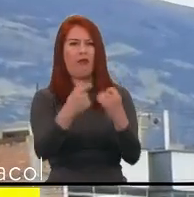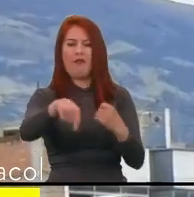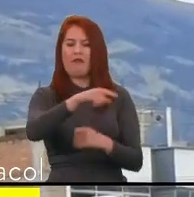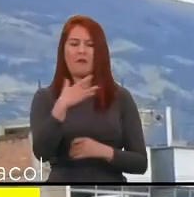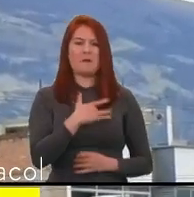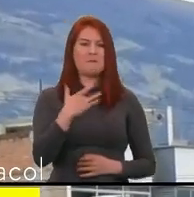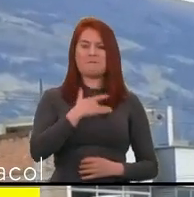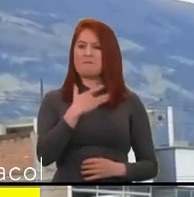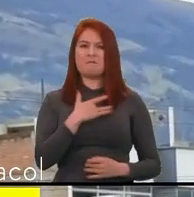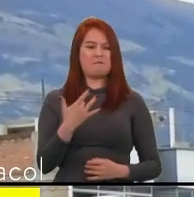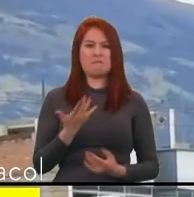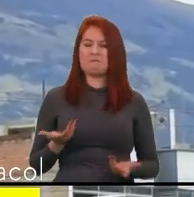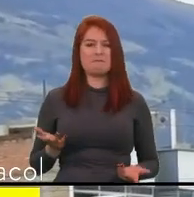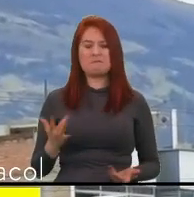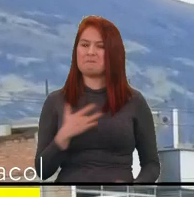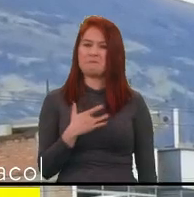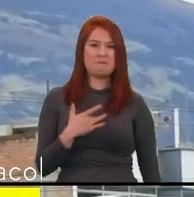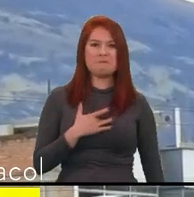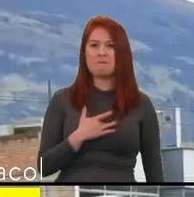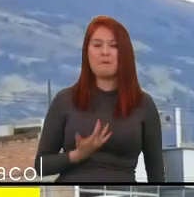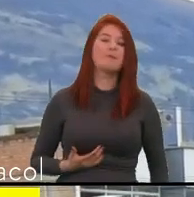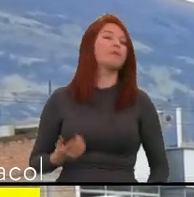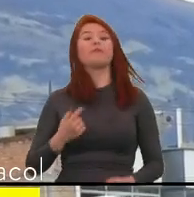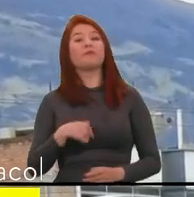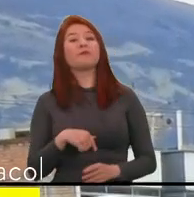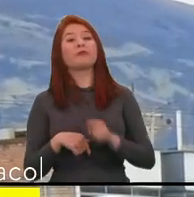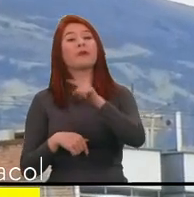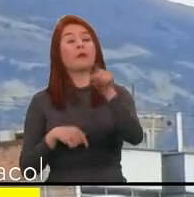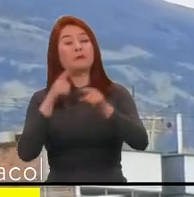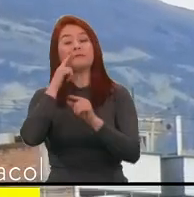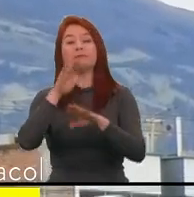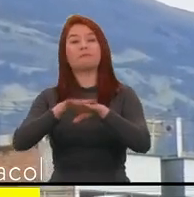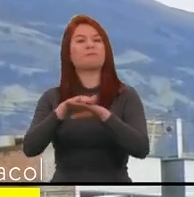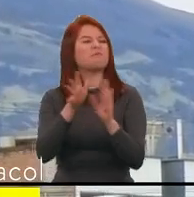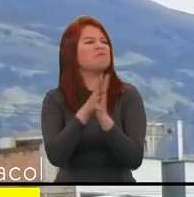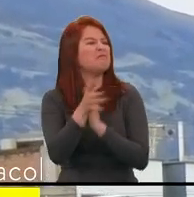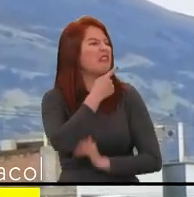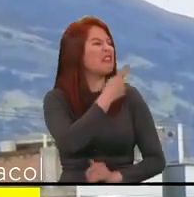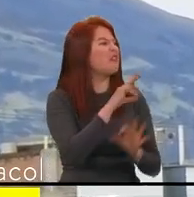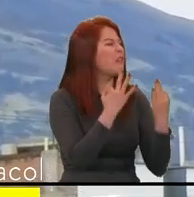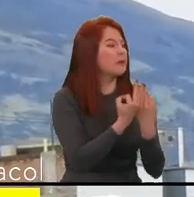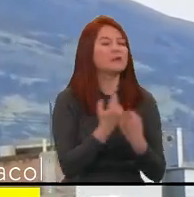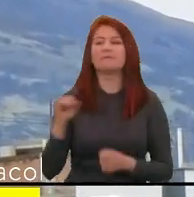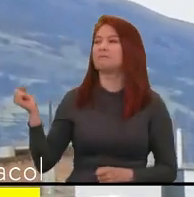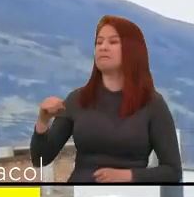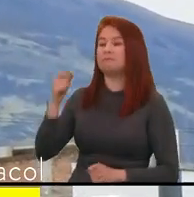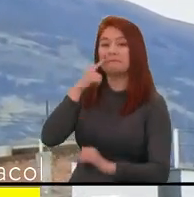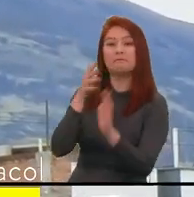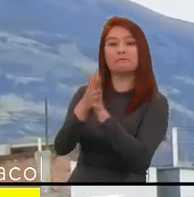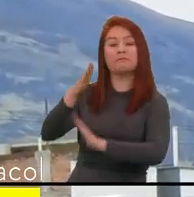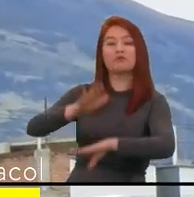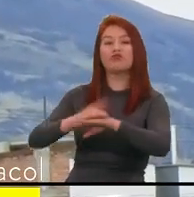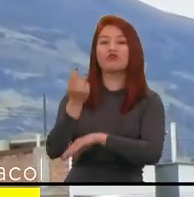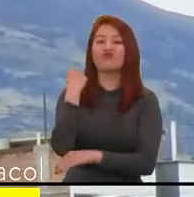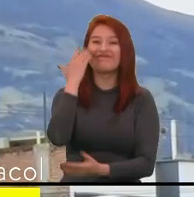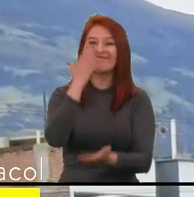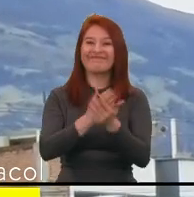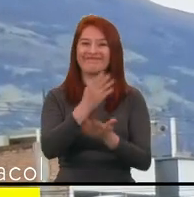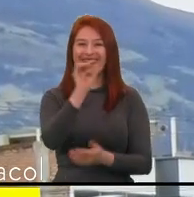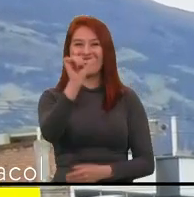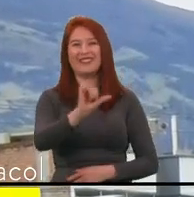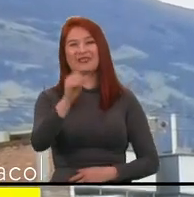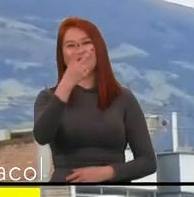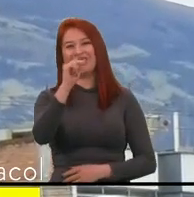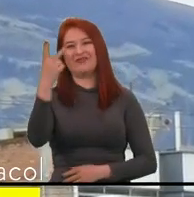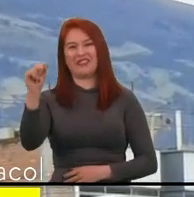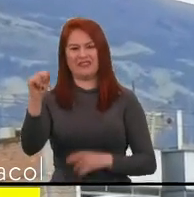En Nariño, familiares de las 8 víctimas que dejó la masacre de Samaniego que se perpetró el 15 de agosto del 2020, no se explican cómo